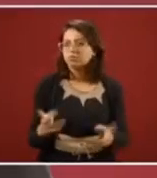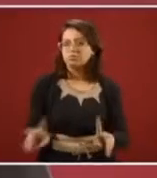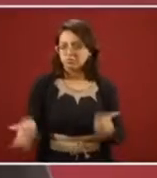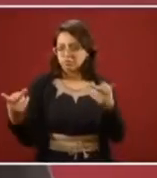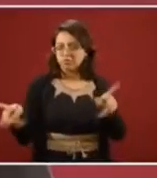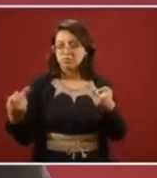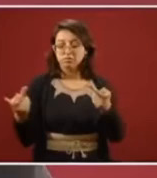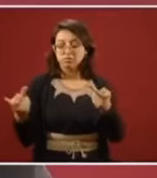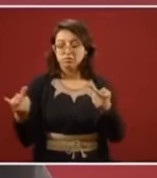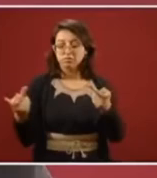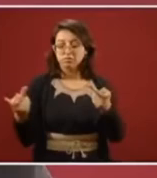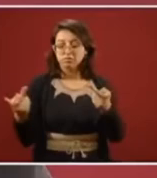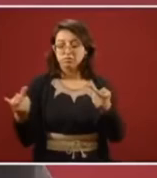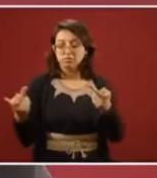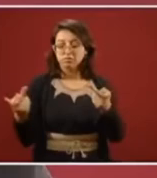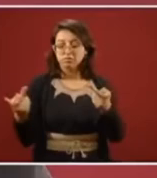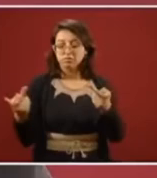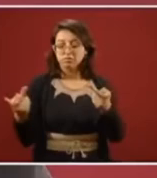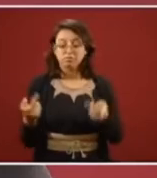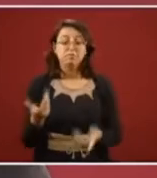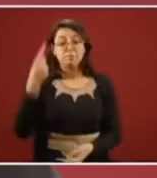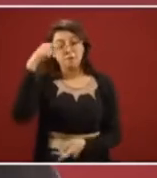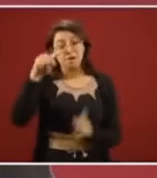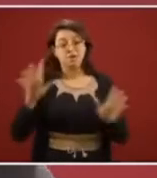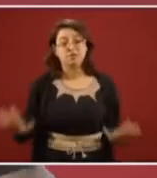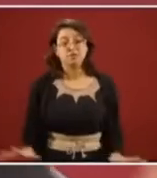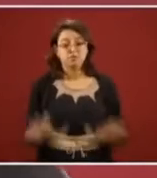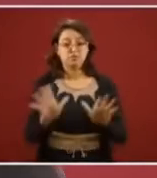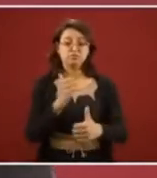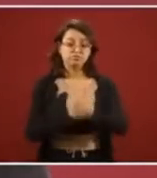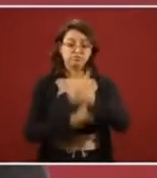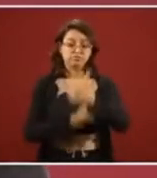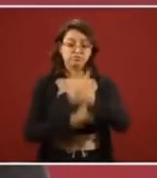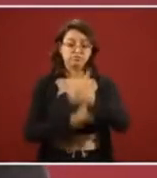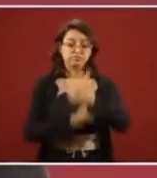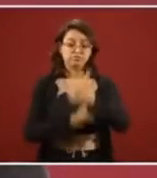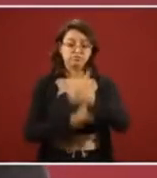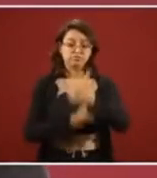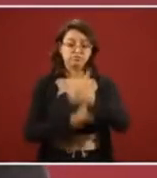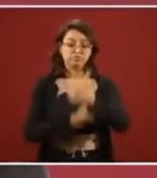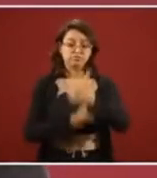la competencia y así se puede